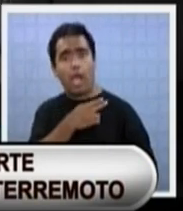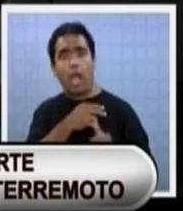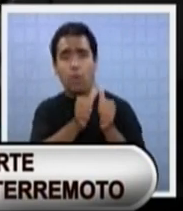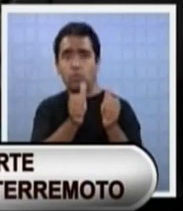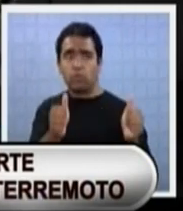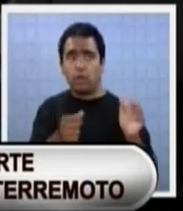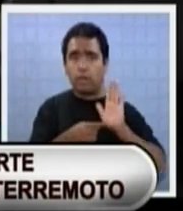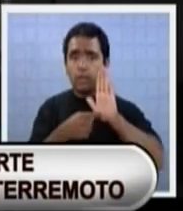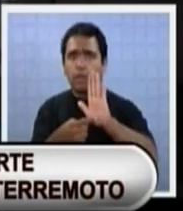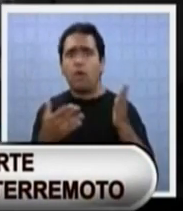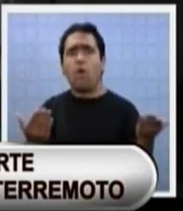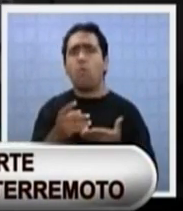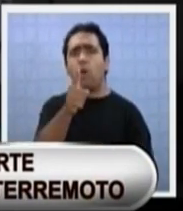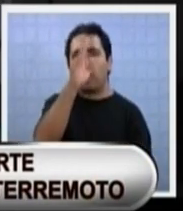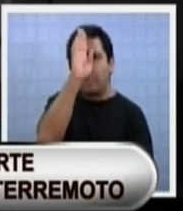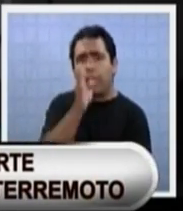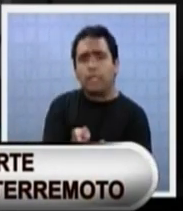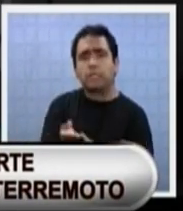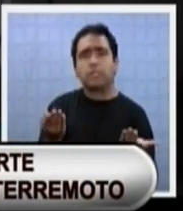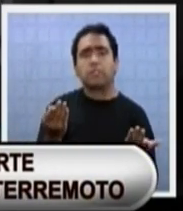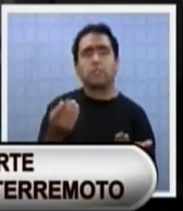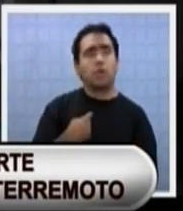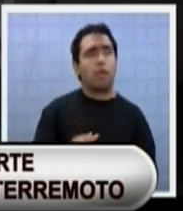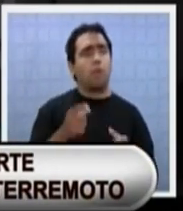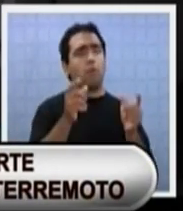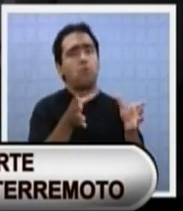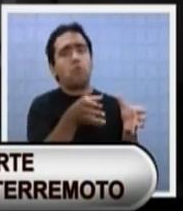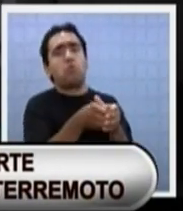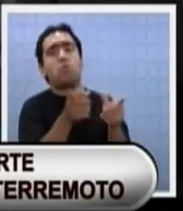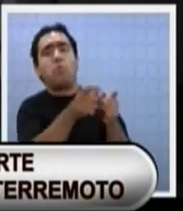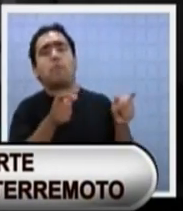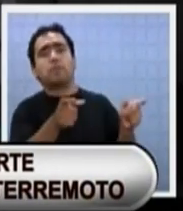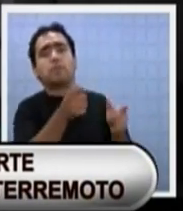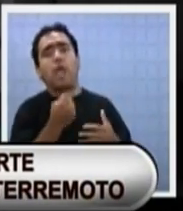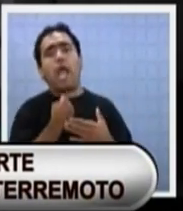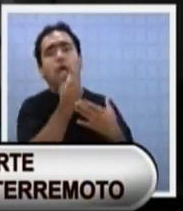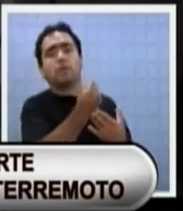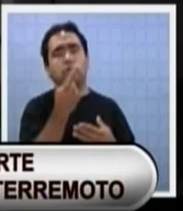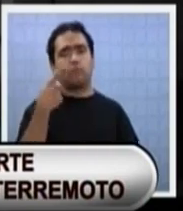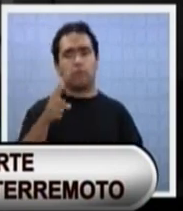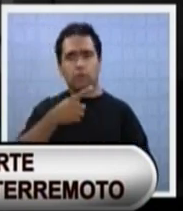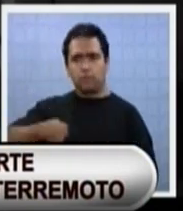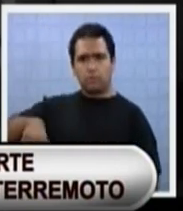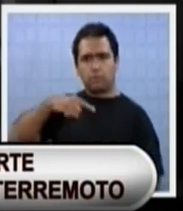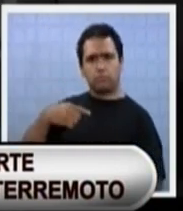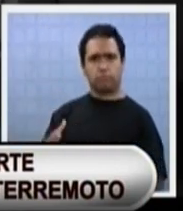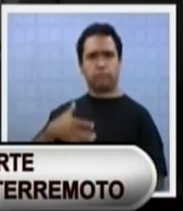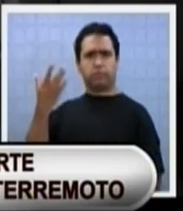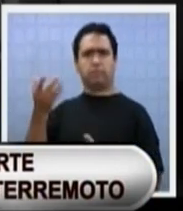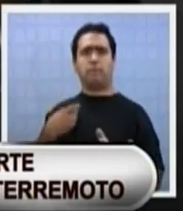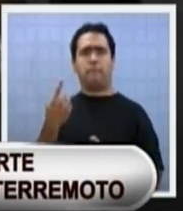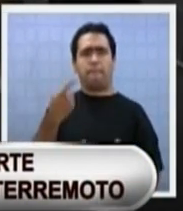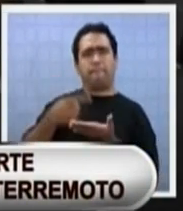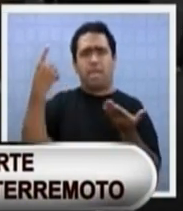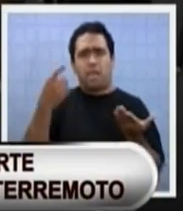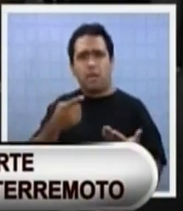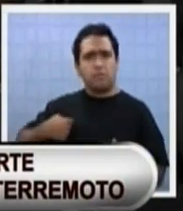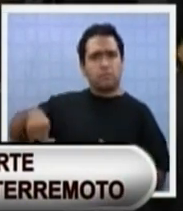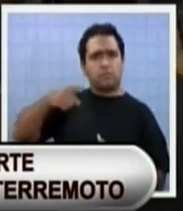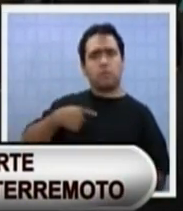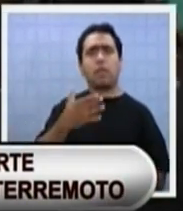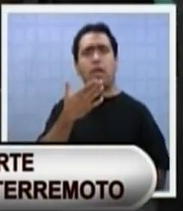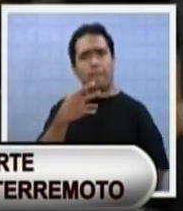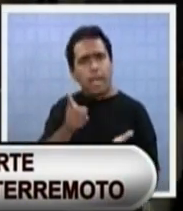tomar decisiones, claro, beneficiando a un grupo de personas, pero perjudicando a miles. También somos miles, también